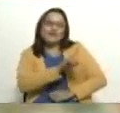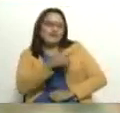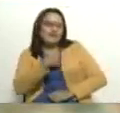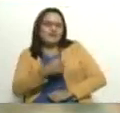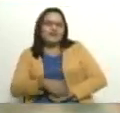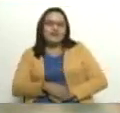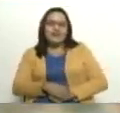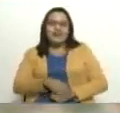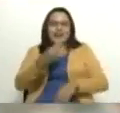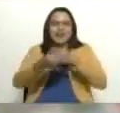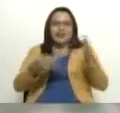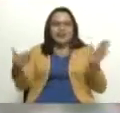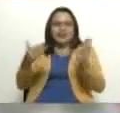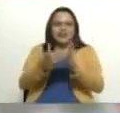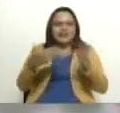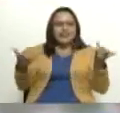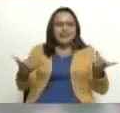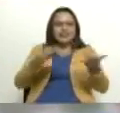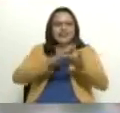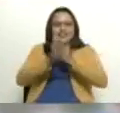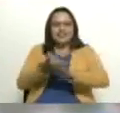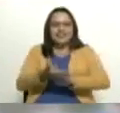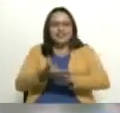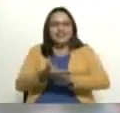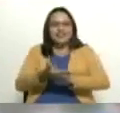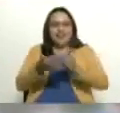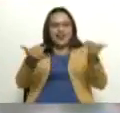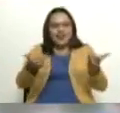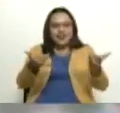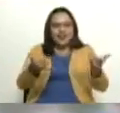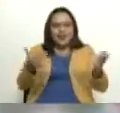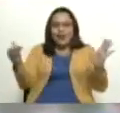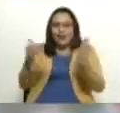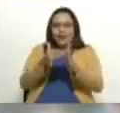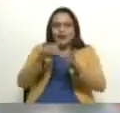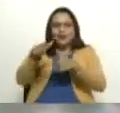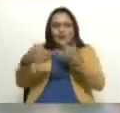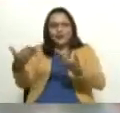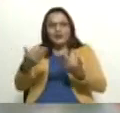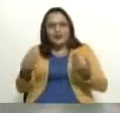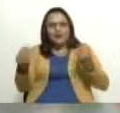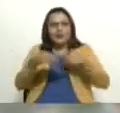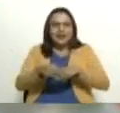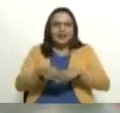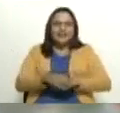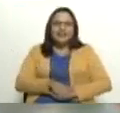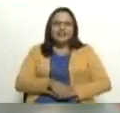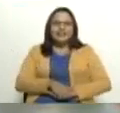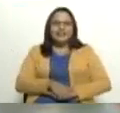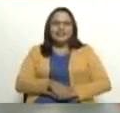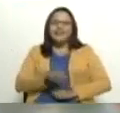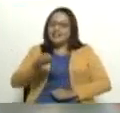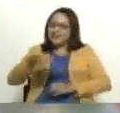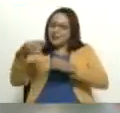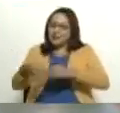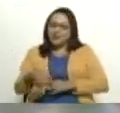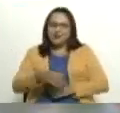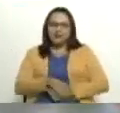corte. Se acabó esta parte del programa. Vamos a un corte. Bueno. Y al regreso regresamos sin polémica entre 60. Seguro.